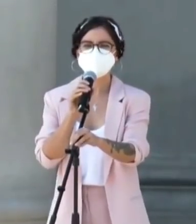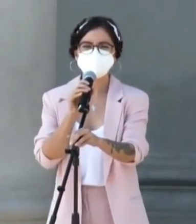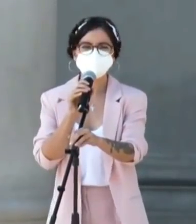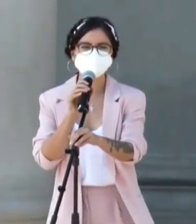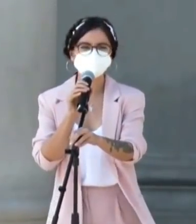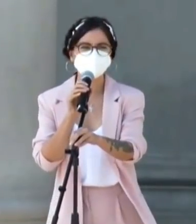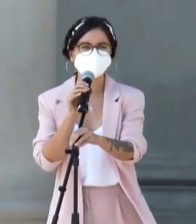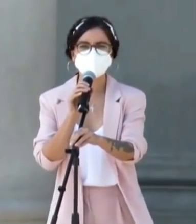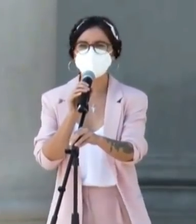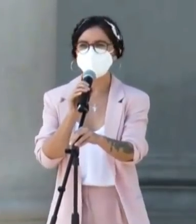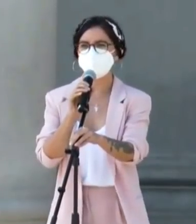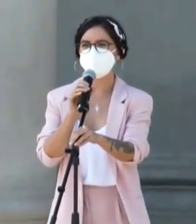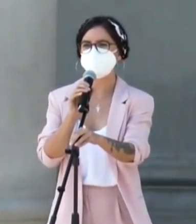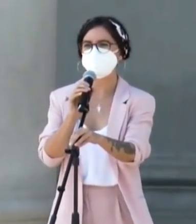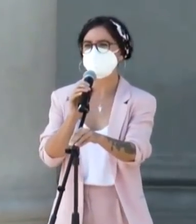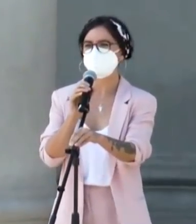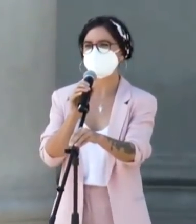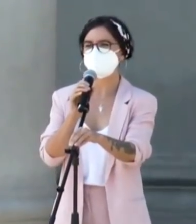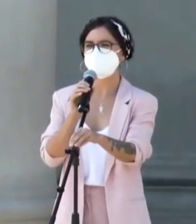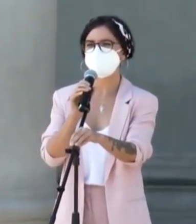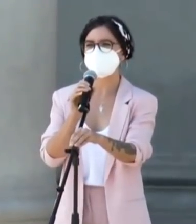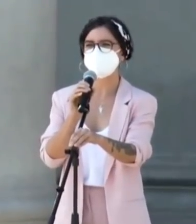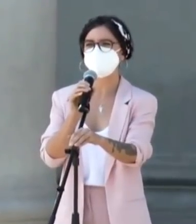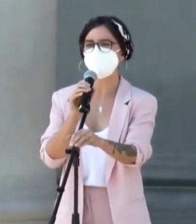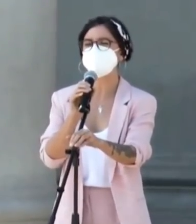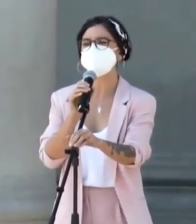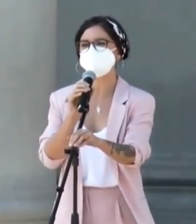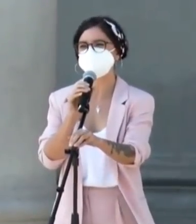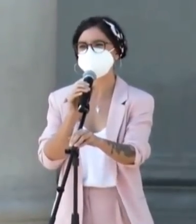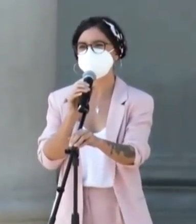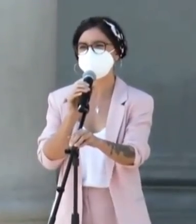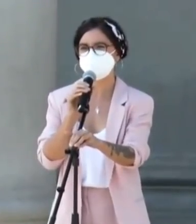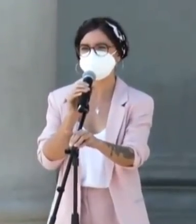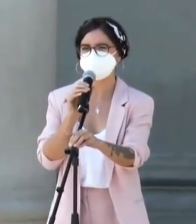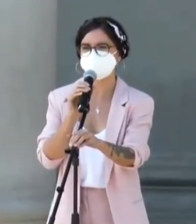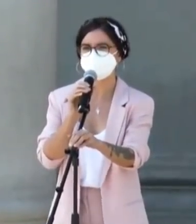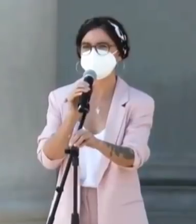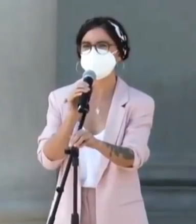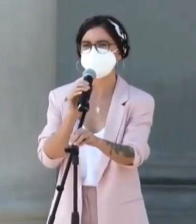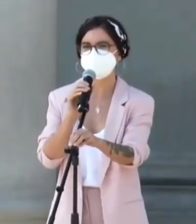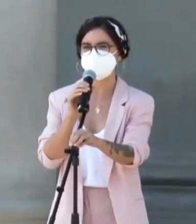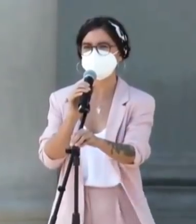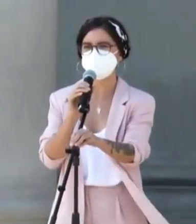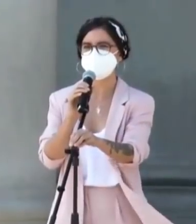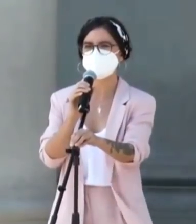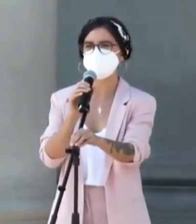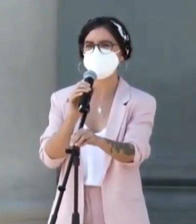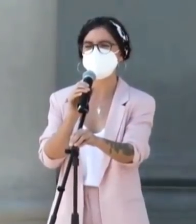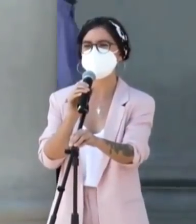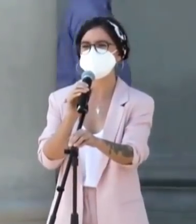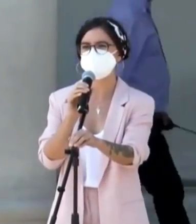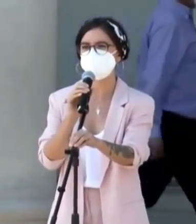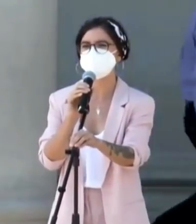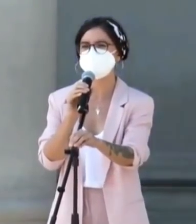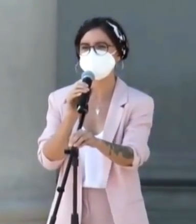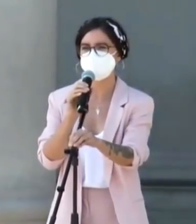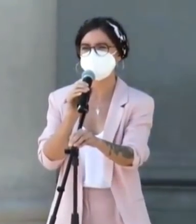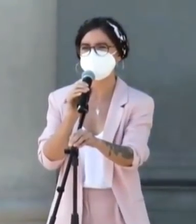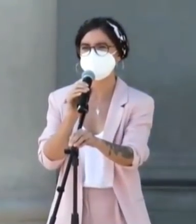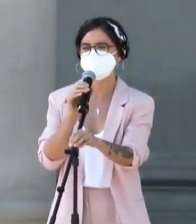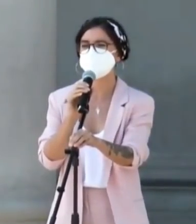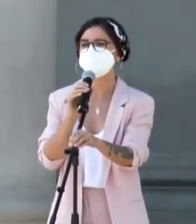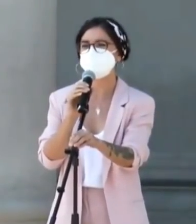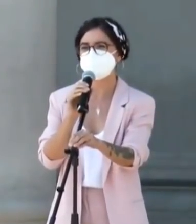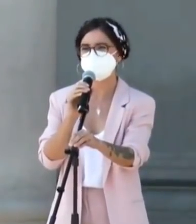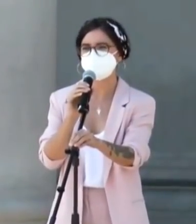para solucionar el conflicto. El diálogo tiene que tomarse en serio, y también con mucha inteligencia. Nosotros no creemos que simplemente con estas